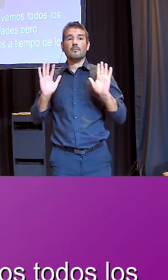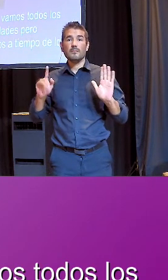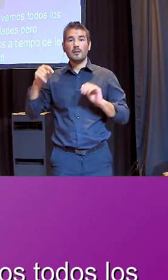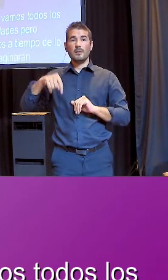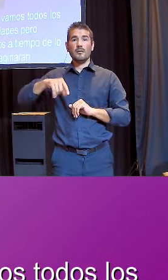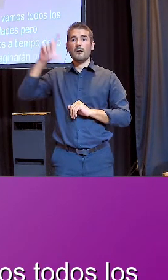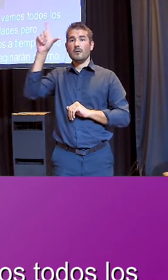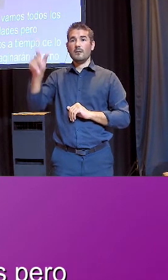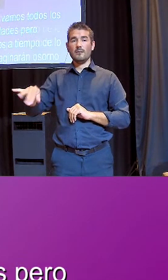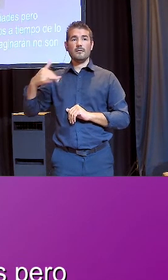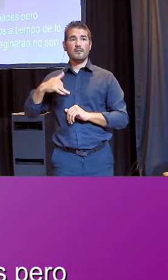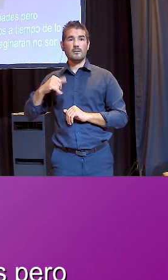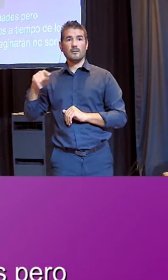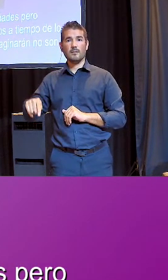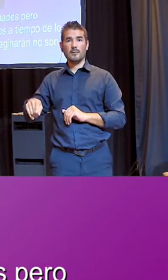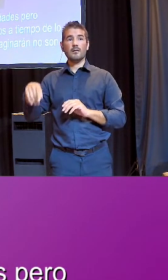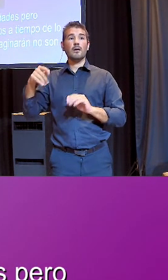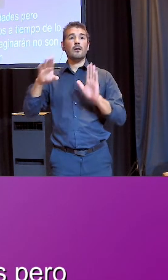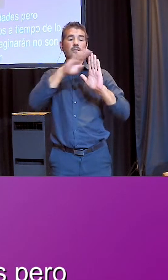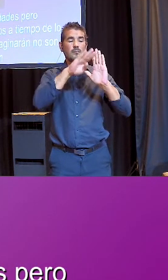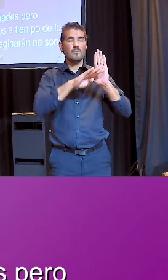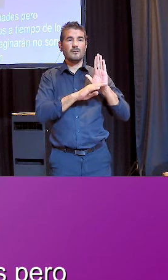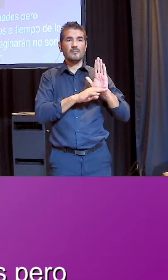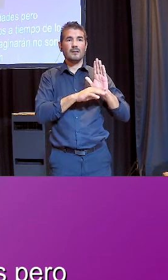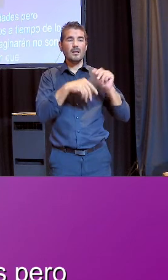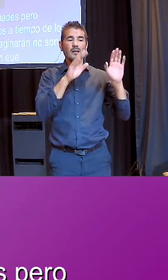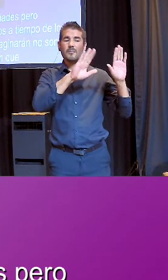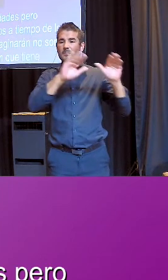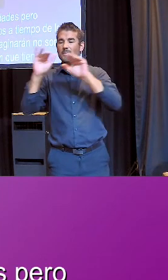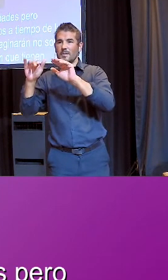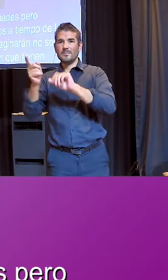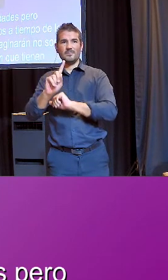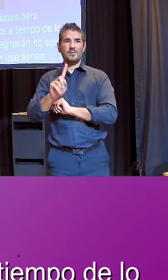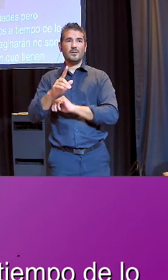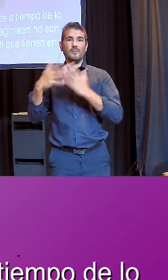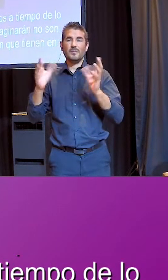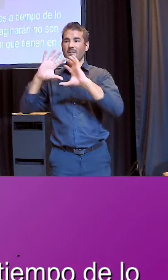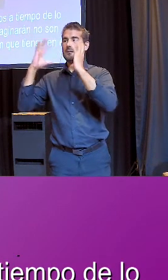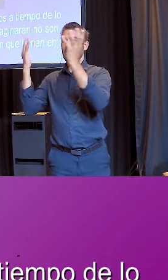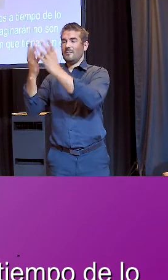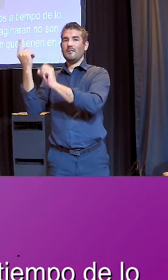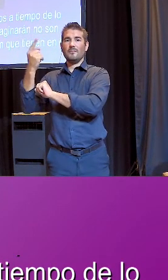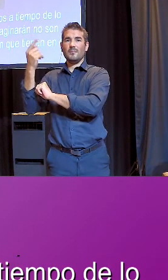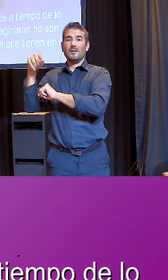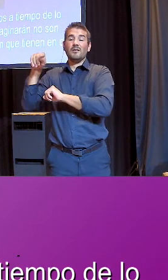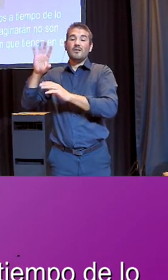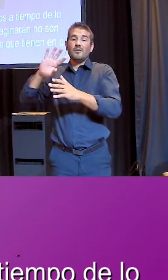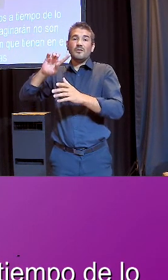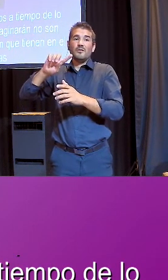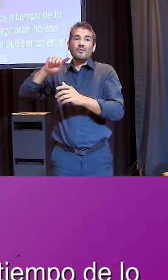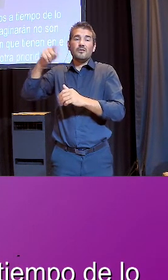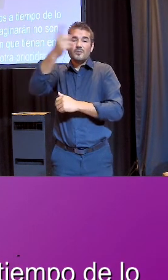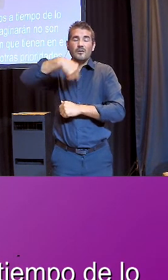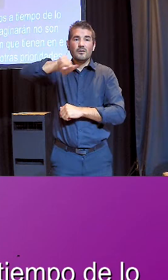nosotros no tenemos la misma agenda de investigación que tienen en el primer mundo, digamos, ¿sí? Nosotros tenemos otras